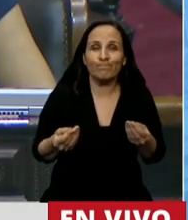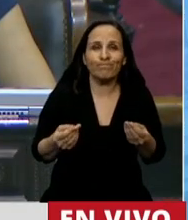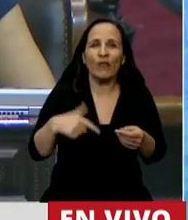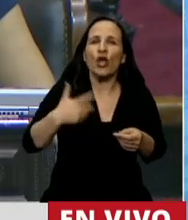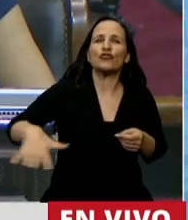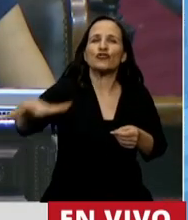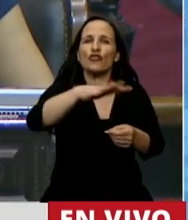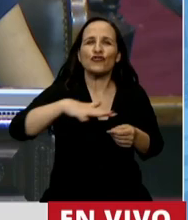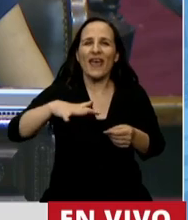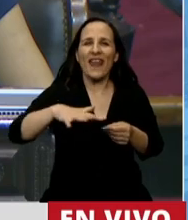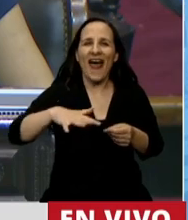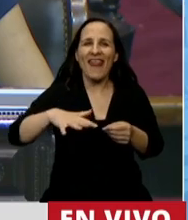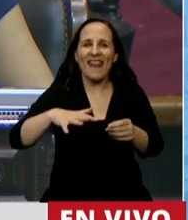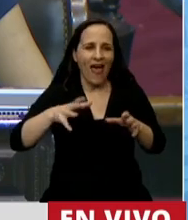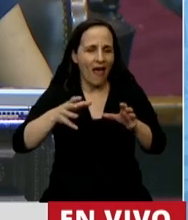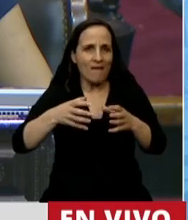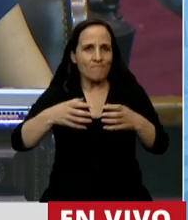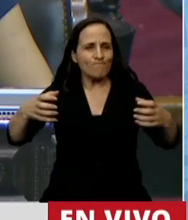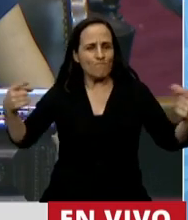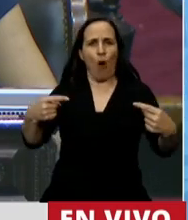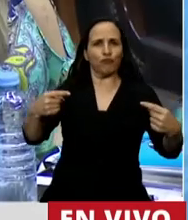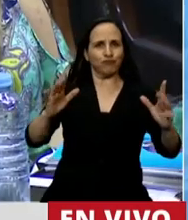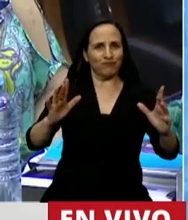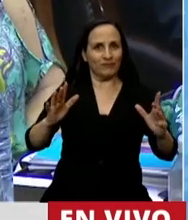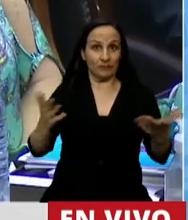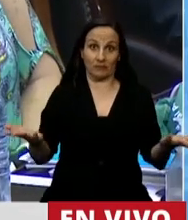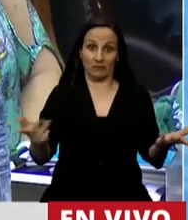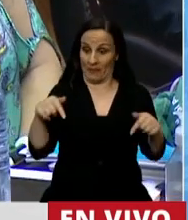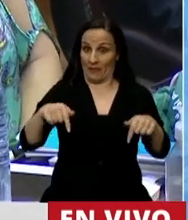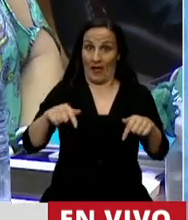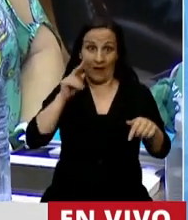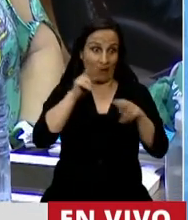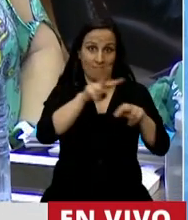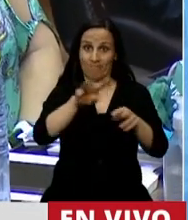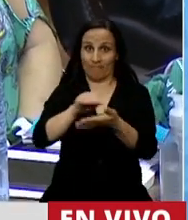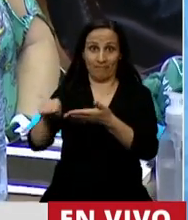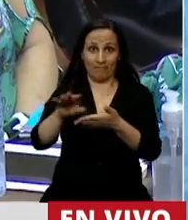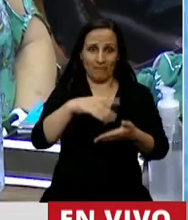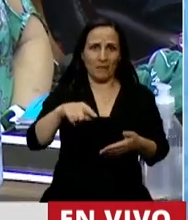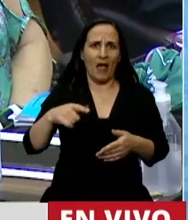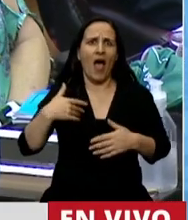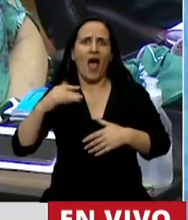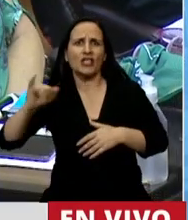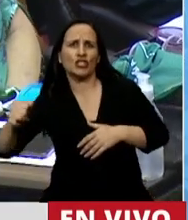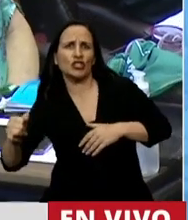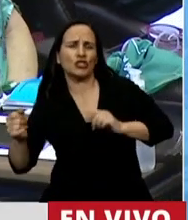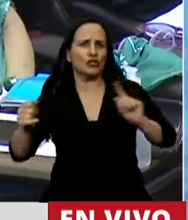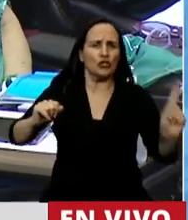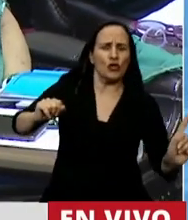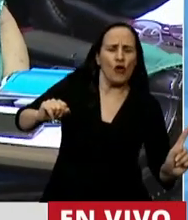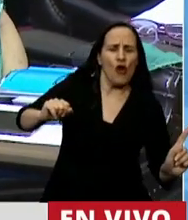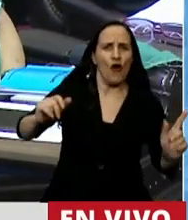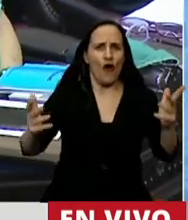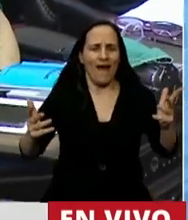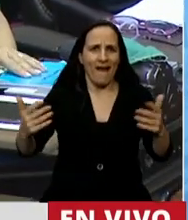sociedad argentina. Vea si eso se manifiesta en esta Cámara baja o no. Muchas voces a favor, muchas voces en contra